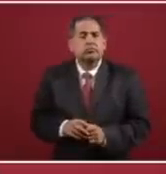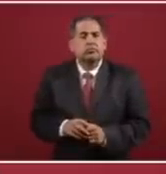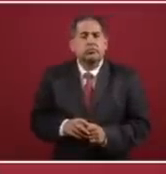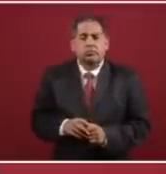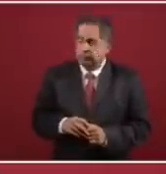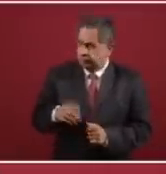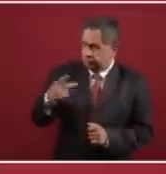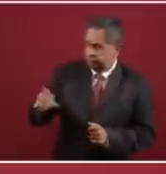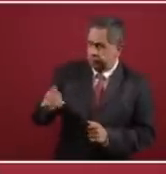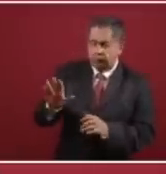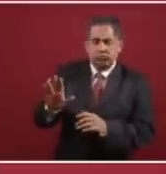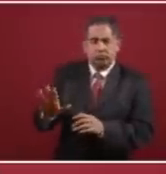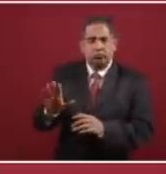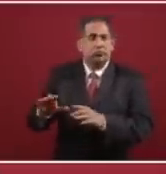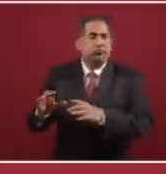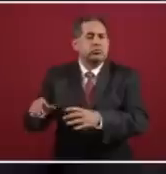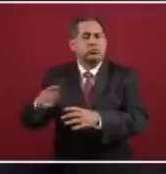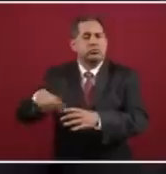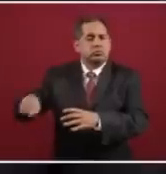por su situación